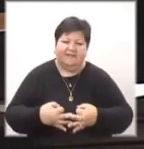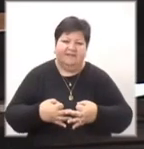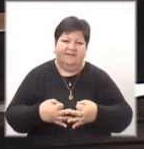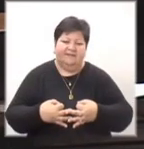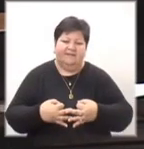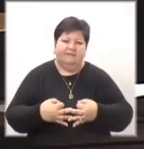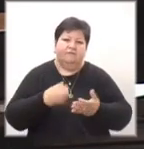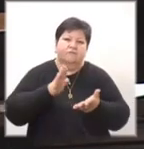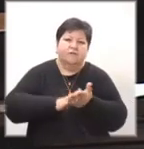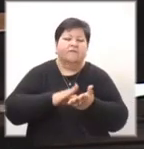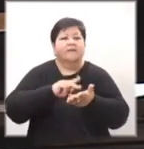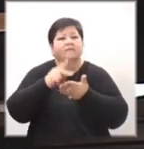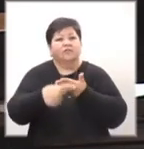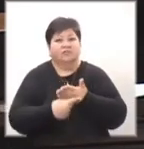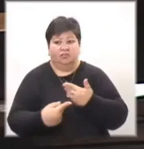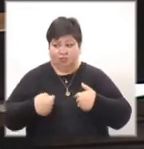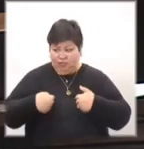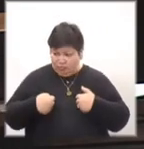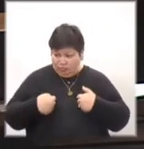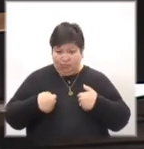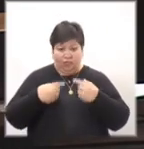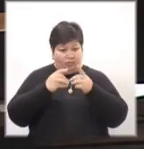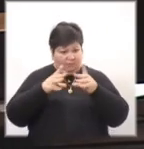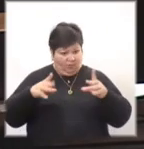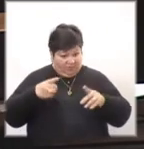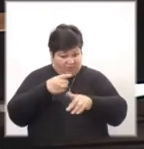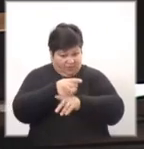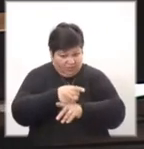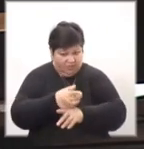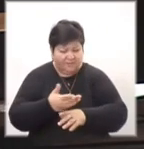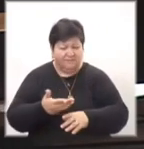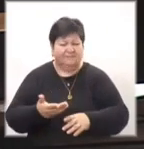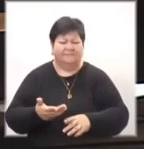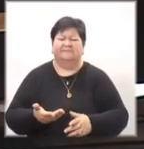y nosotros somos antidemocráticos, señor presidente.